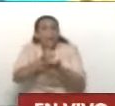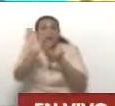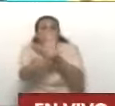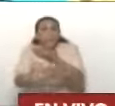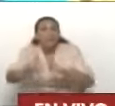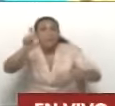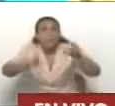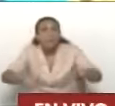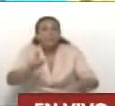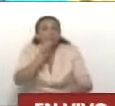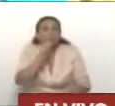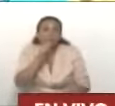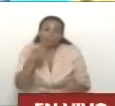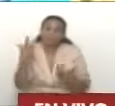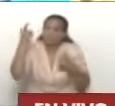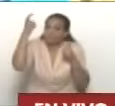pueblo?